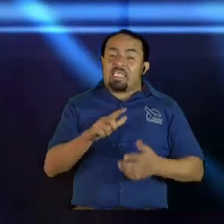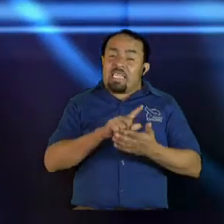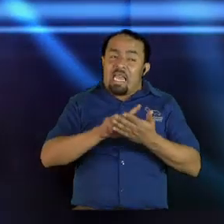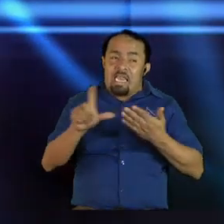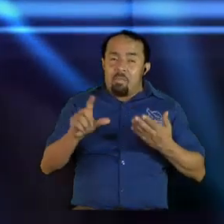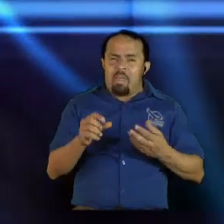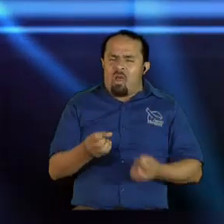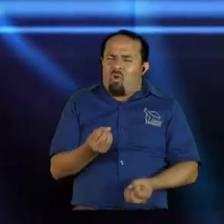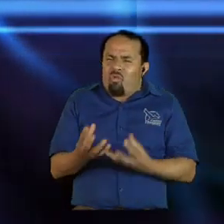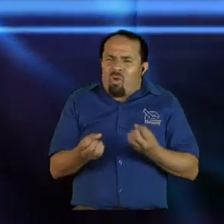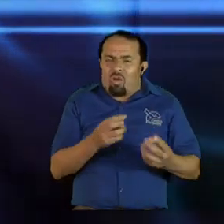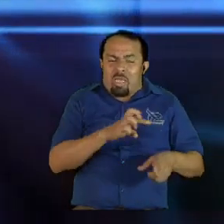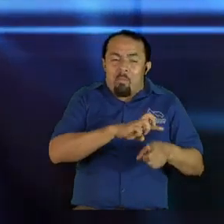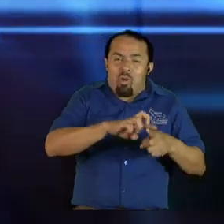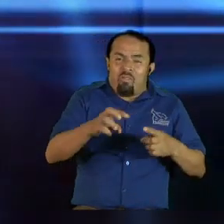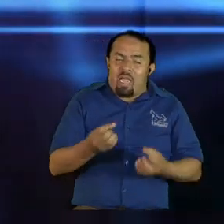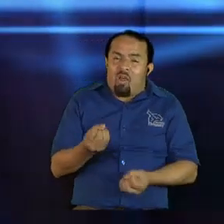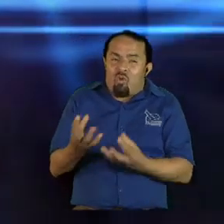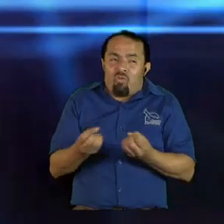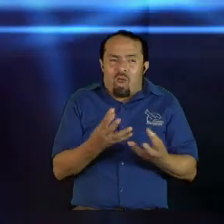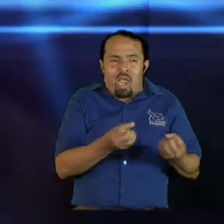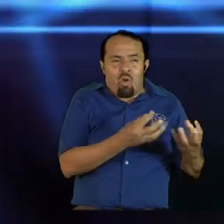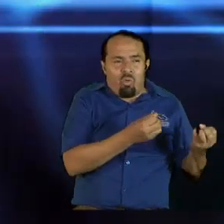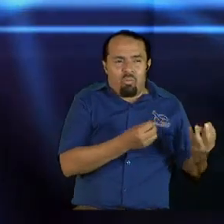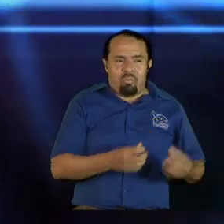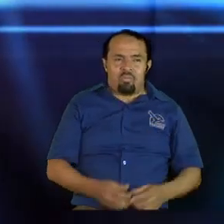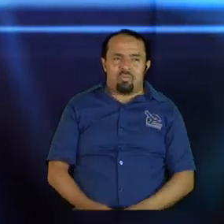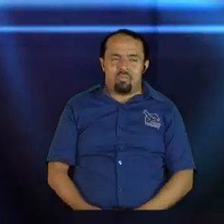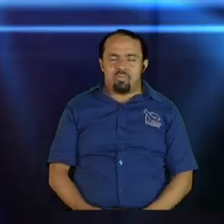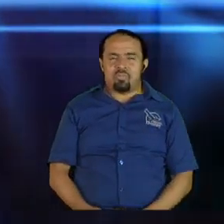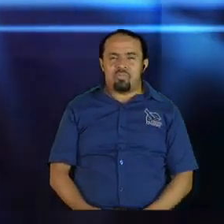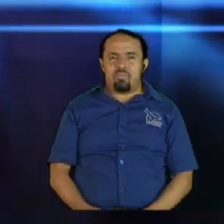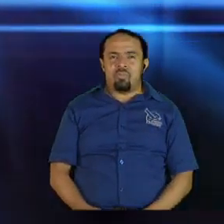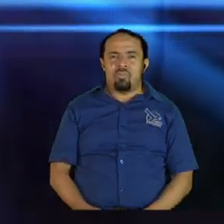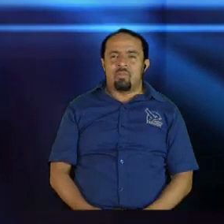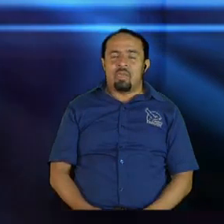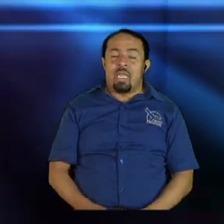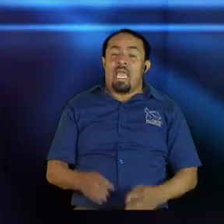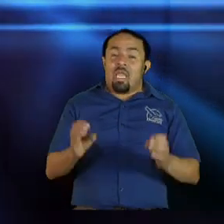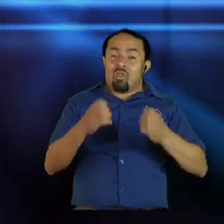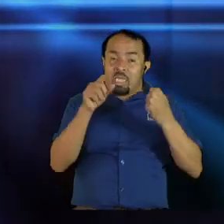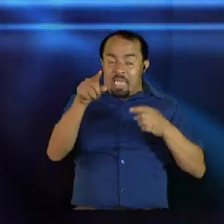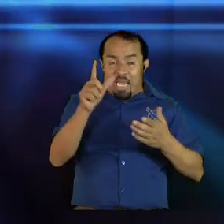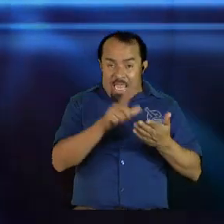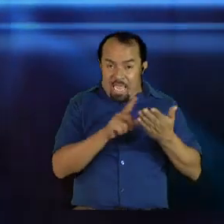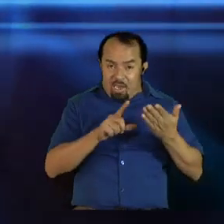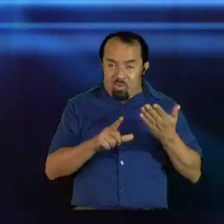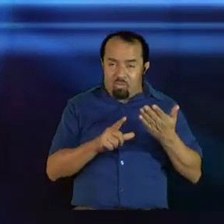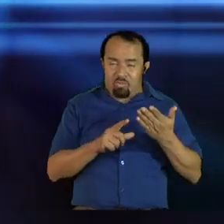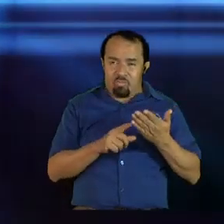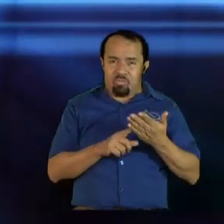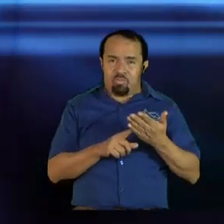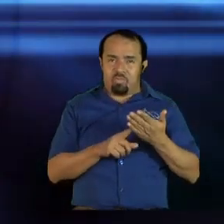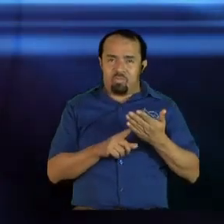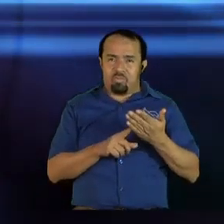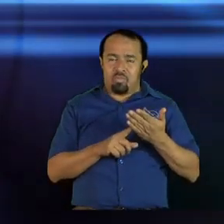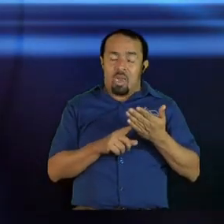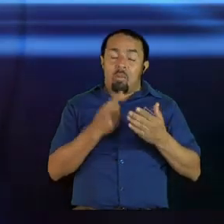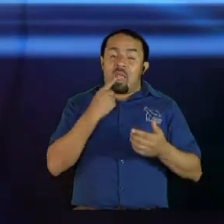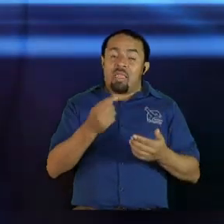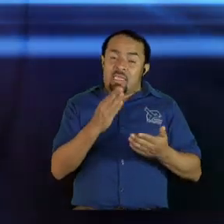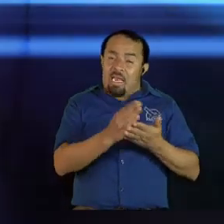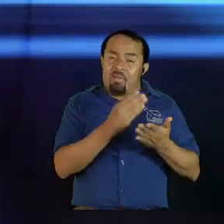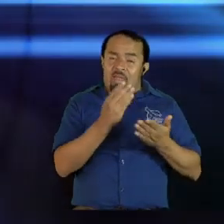seres humanos. Aleluya. Entonces hay que leerlo con el contexto. Porque dice la